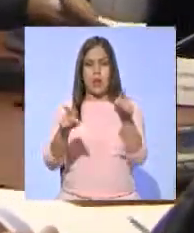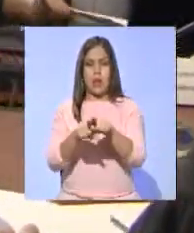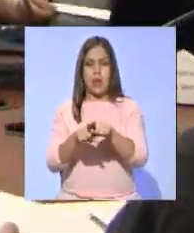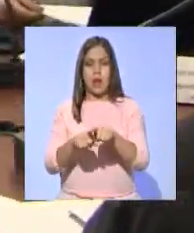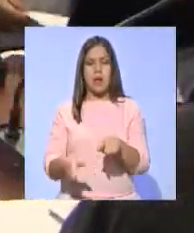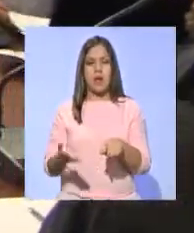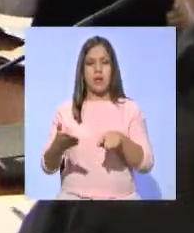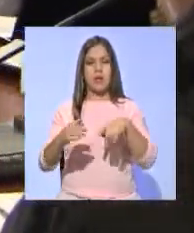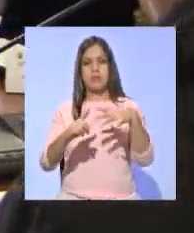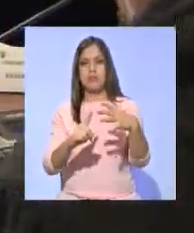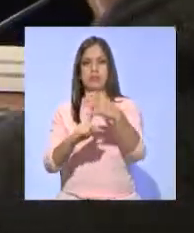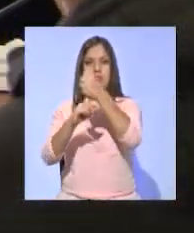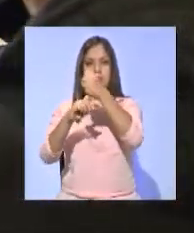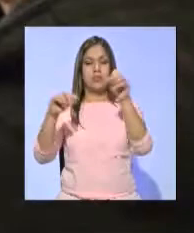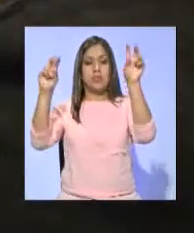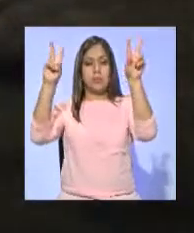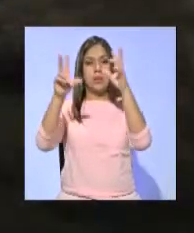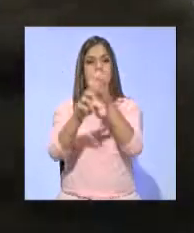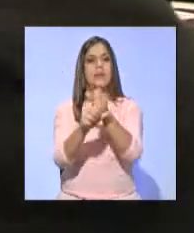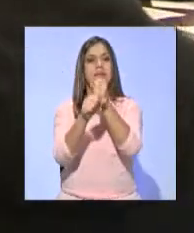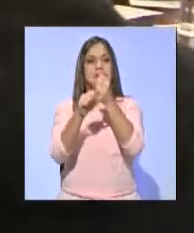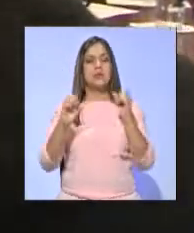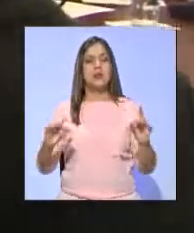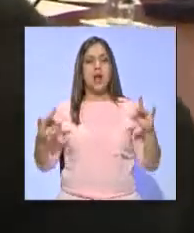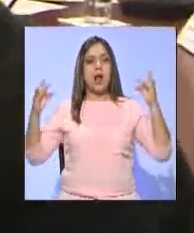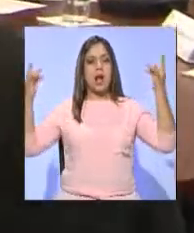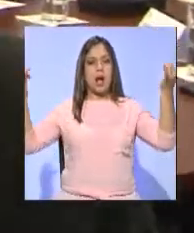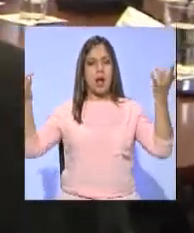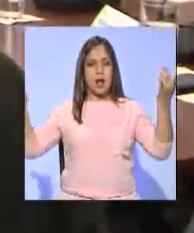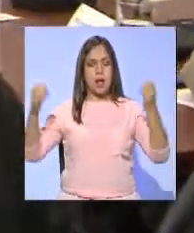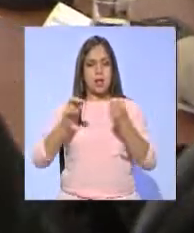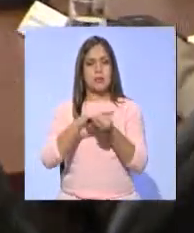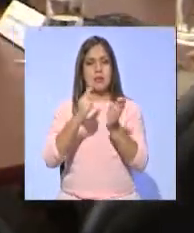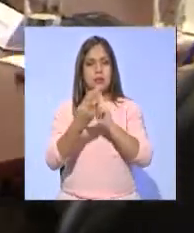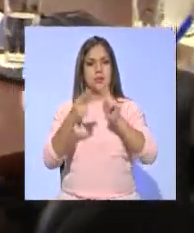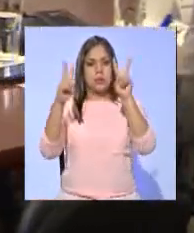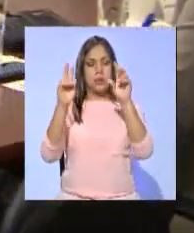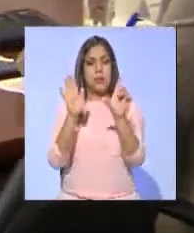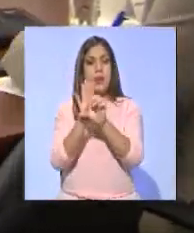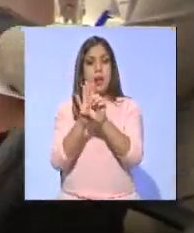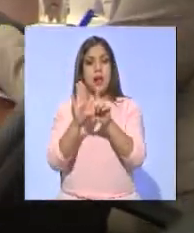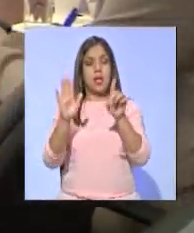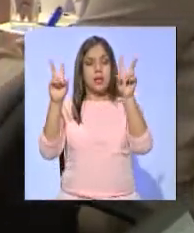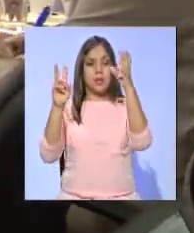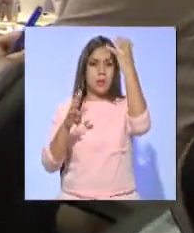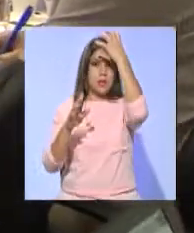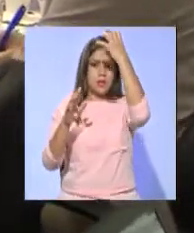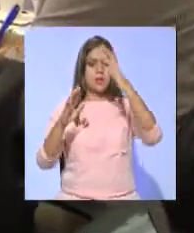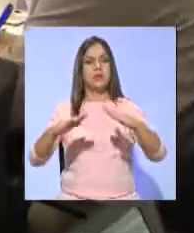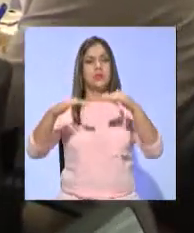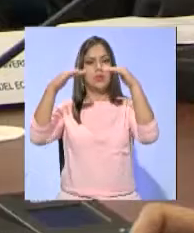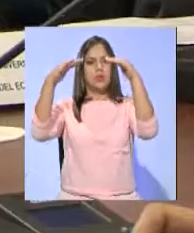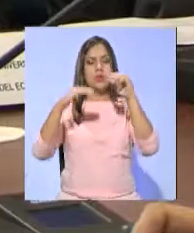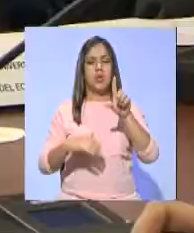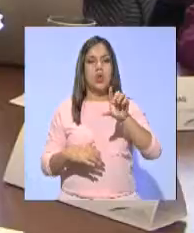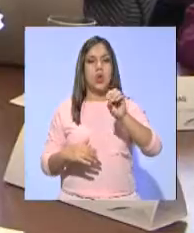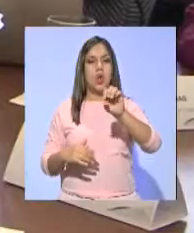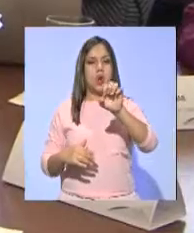alcanzados en materia del aseguramiento de la calidad en el marco de las reformas a la Ley Orgánica de Educación Superior, LOES.